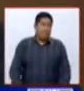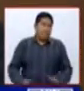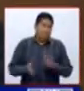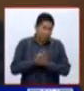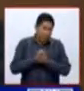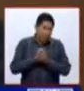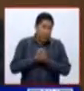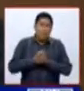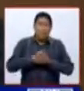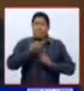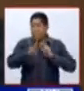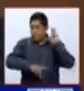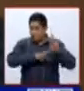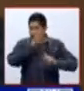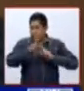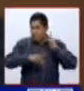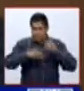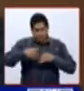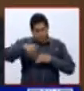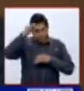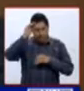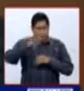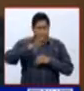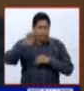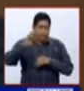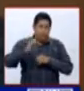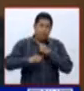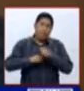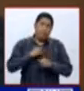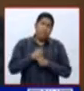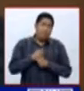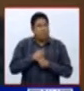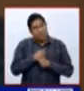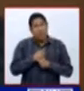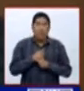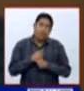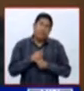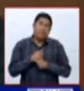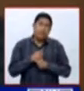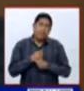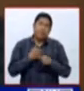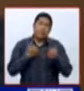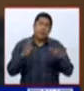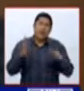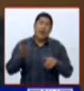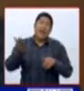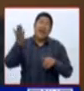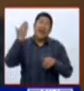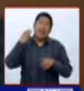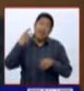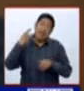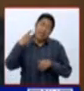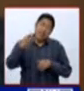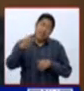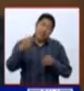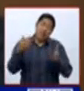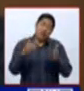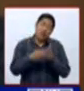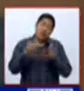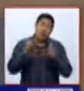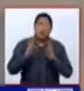Aclarar, ¿no?, que la población mayor a 47 años aproximadamente, que ha recibido ya una vacuna contra la